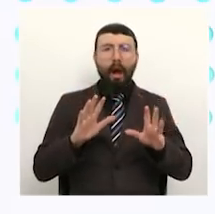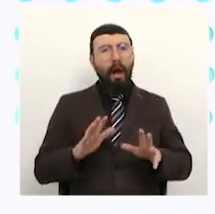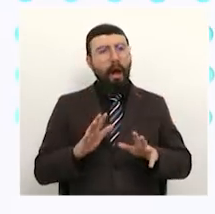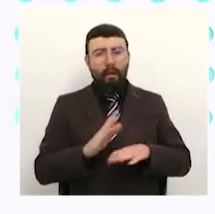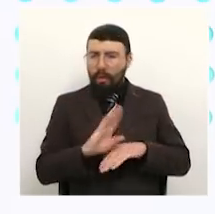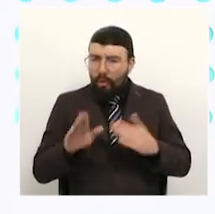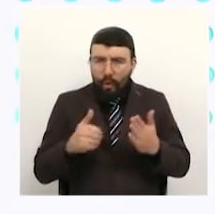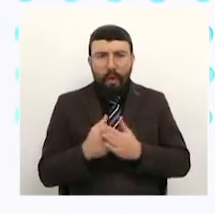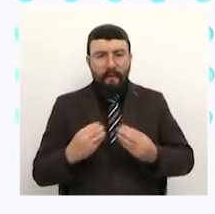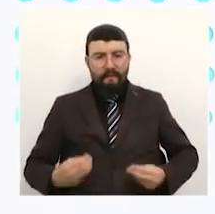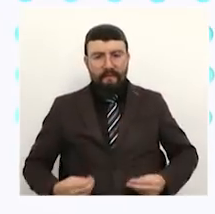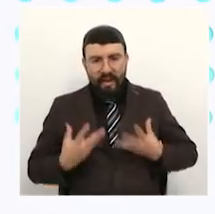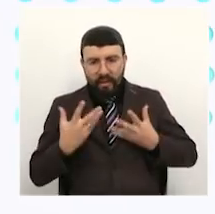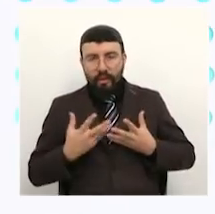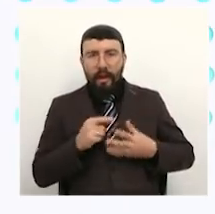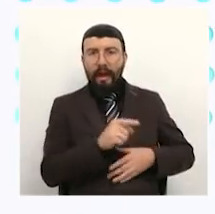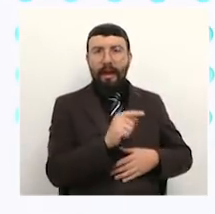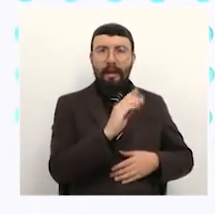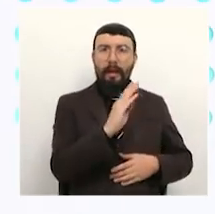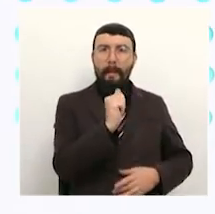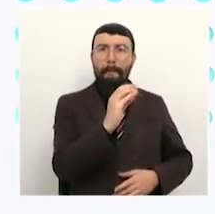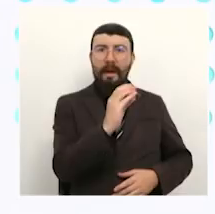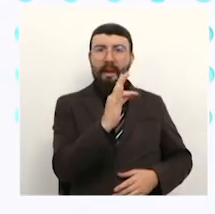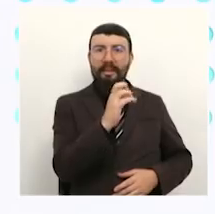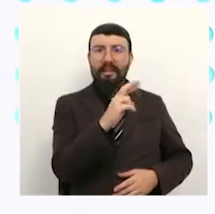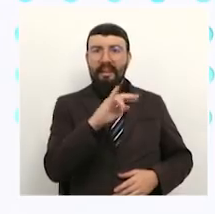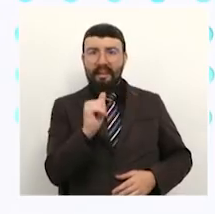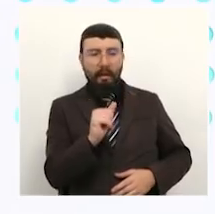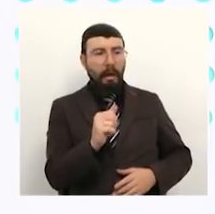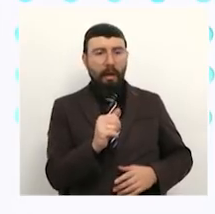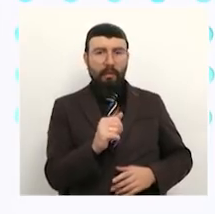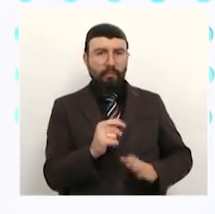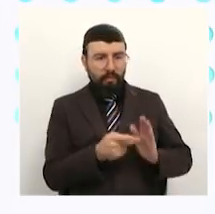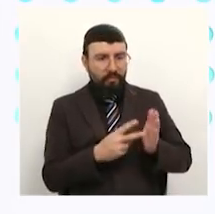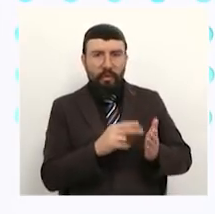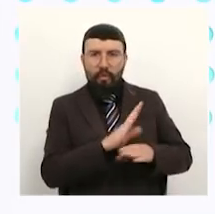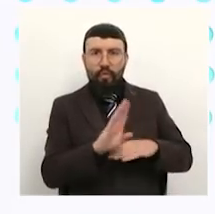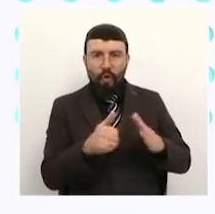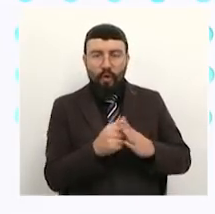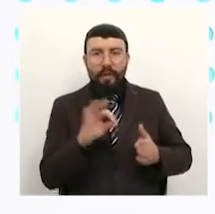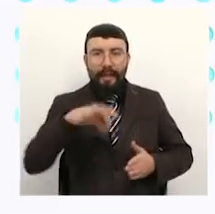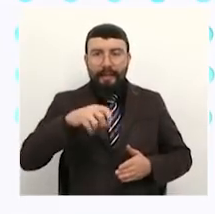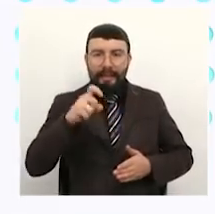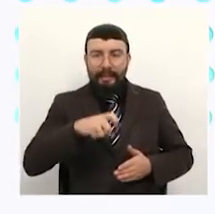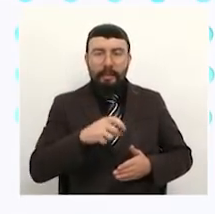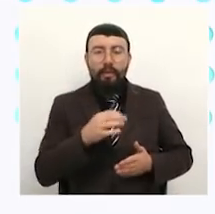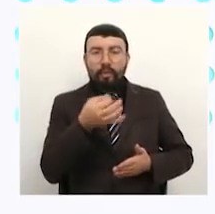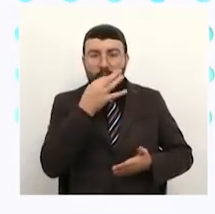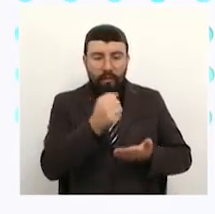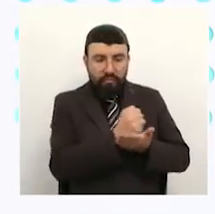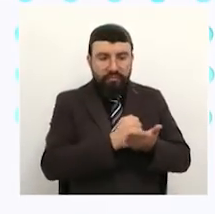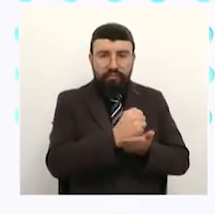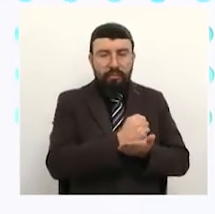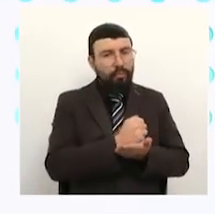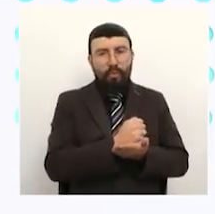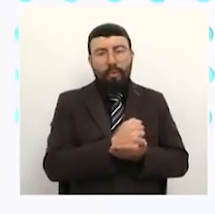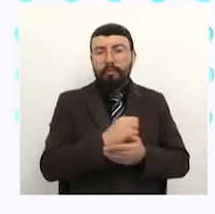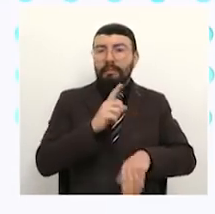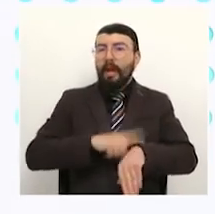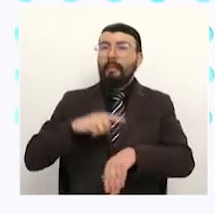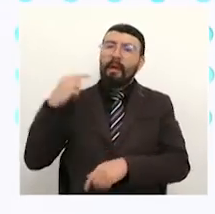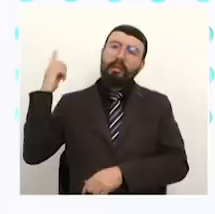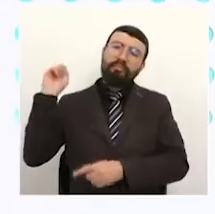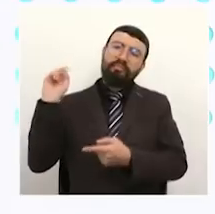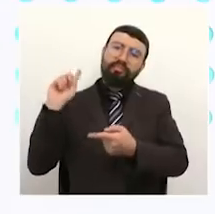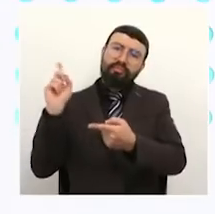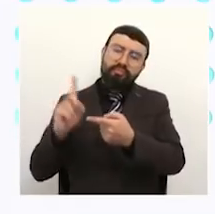respiratorias son bacterianas por lo tanto no todas necesitan antibiótico y que además si eso se me prolonga bien el tiempo y ya no son 23